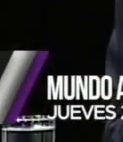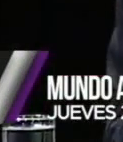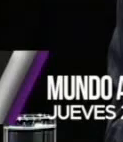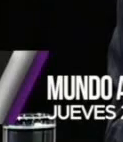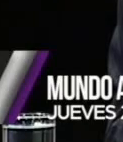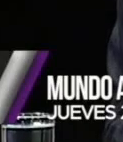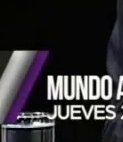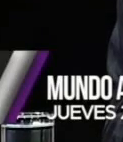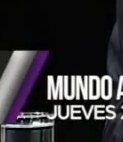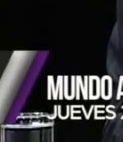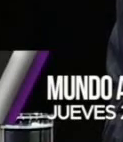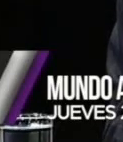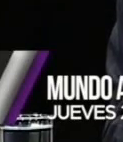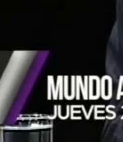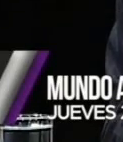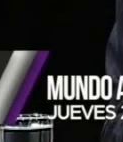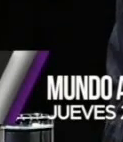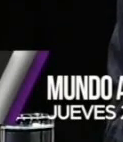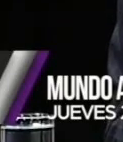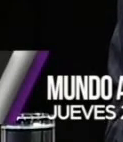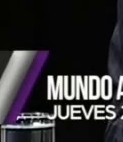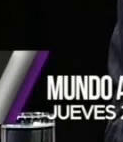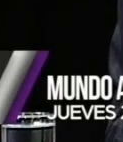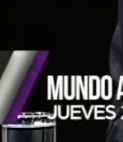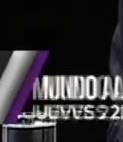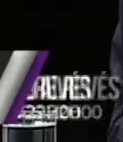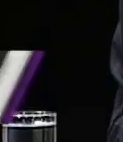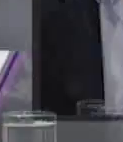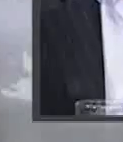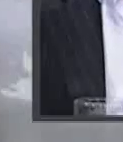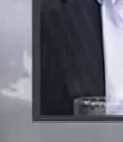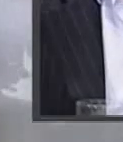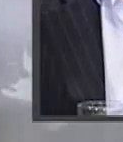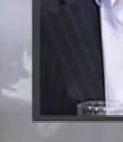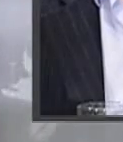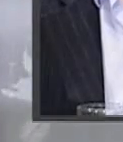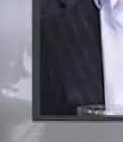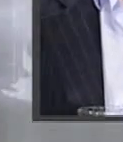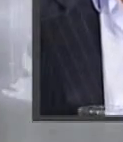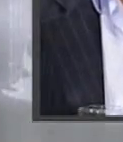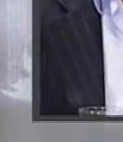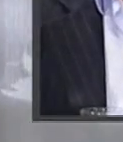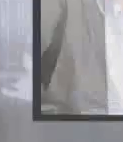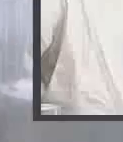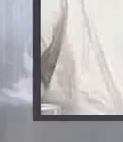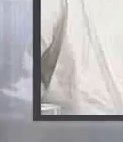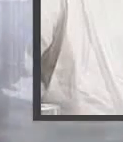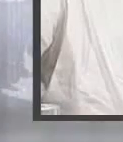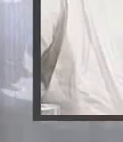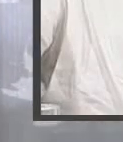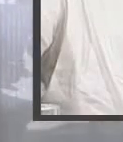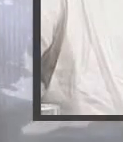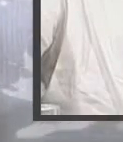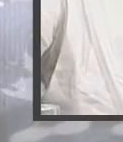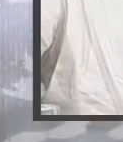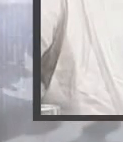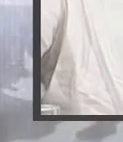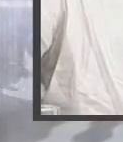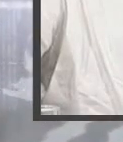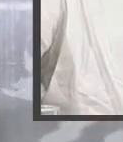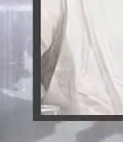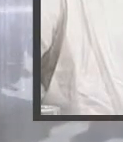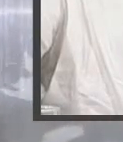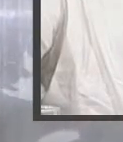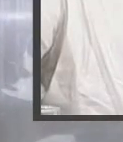225 sanciones? Una sanción por día en los medios de comunicación. Obviamente. Y ahí pero yo voy a discrepar mucho contigo. Porque debe haber precisiones